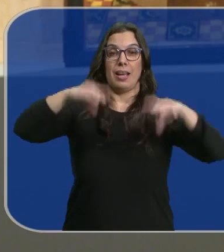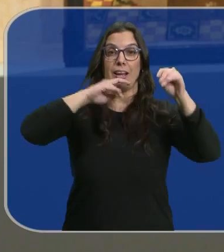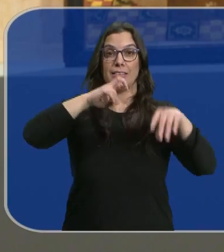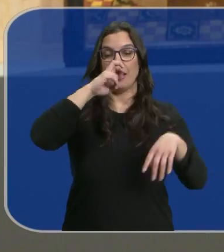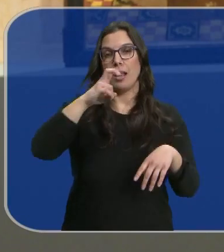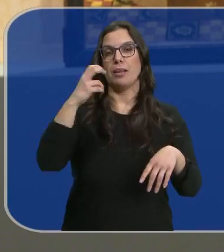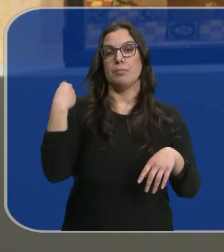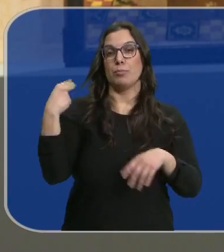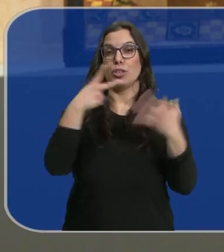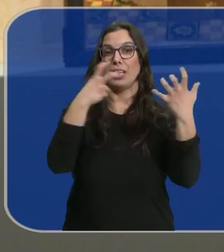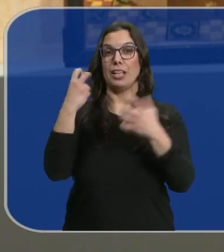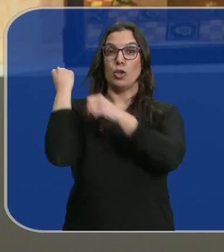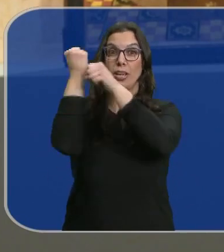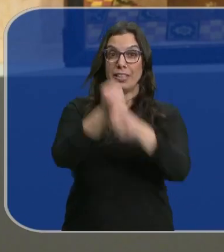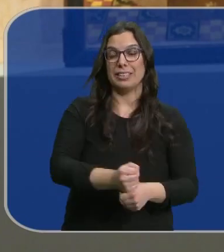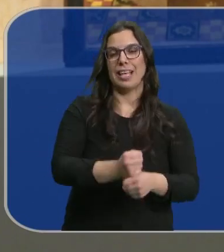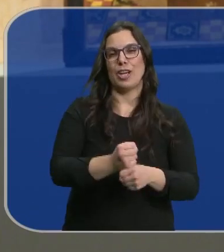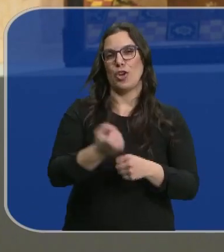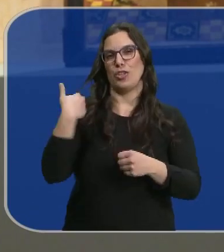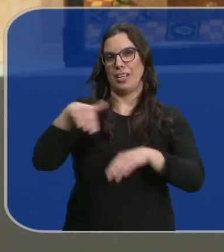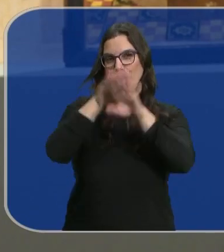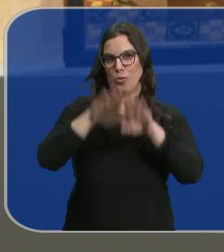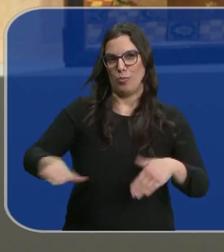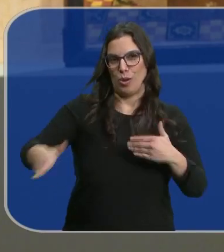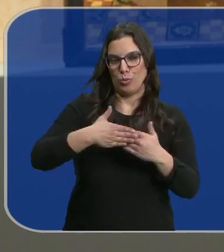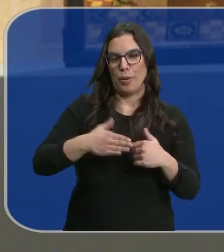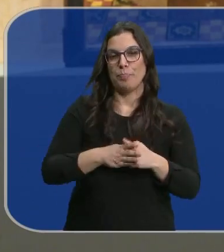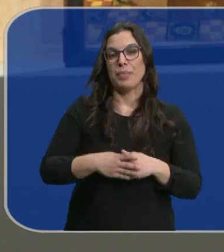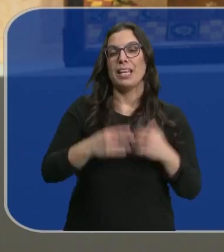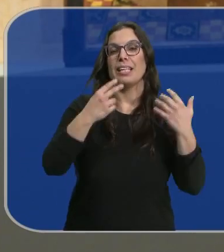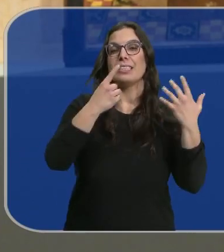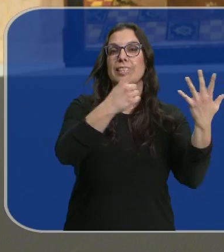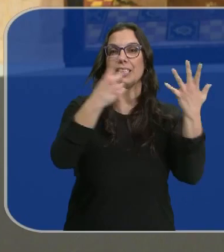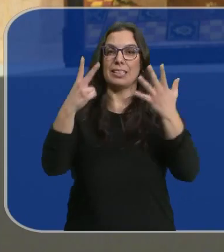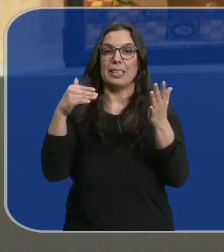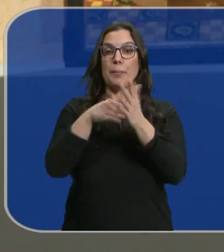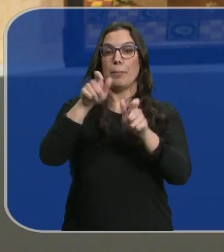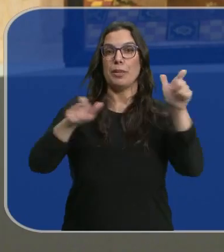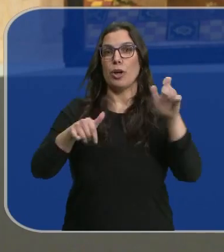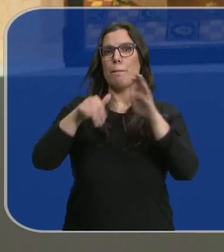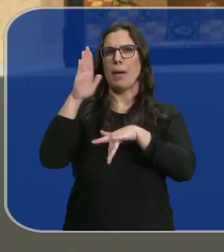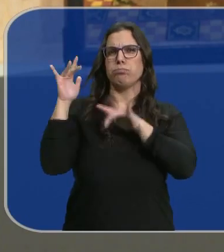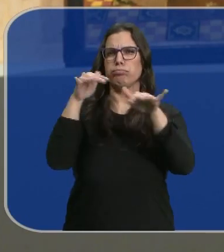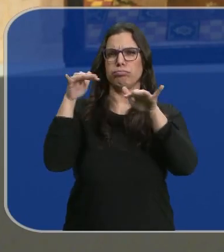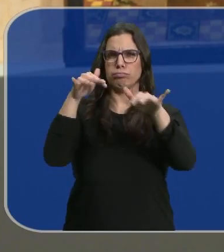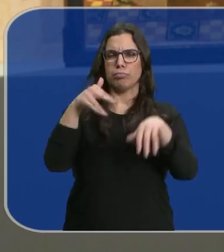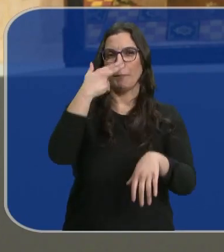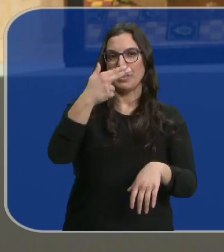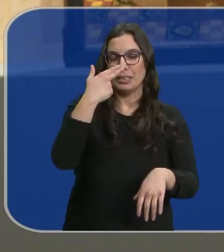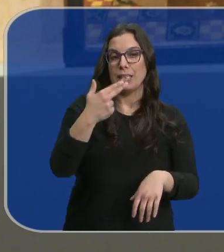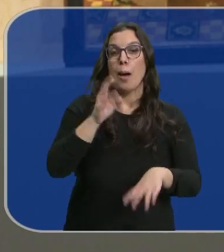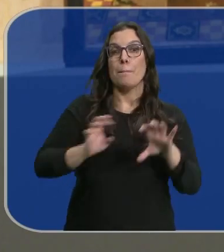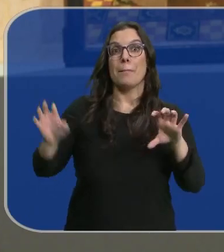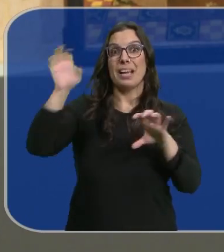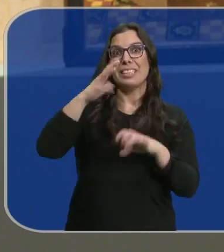las celebraciones por sus 700 cumpleaños. Más de 67.000 personas han pasado por aquí, lo que es más sorprendente, de más de